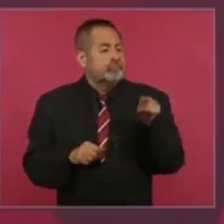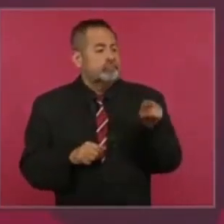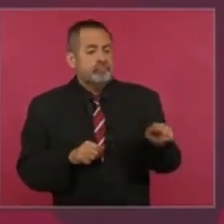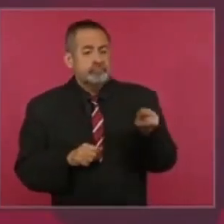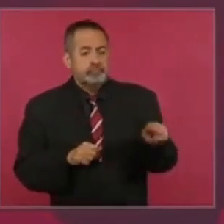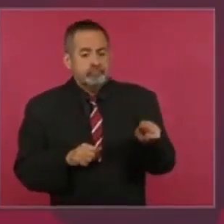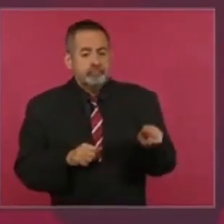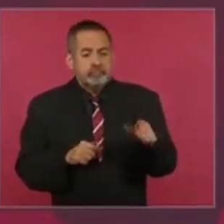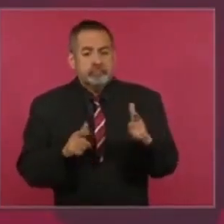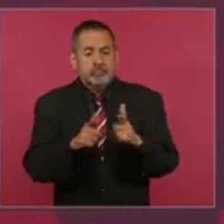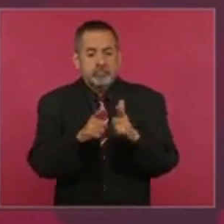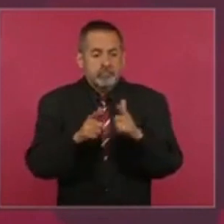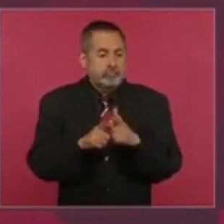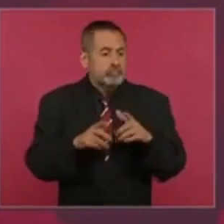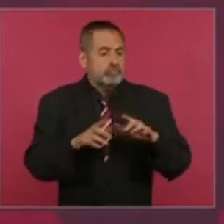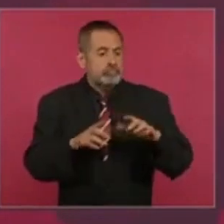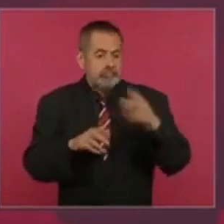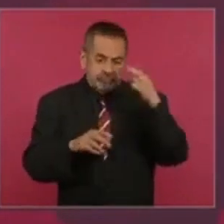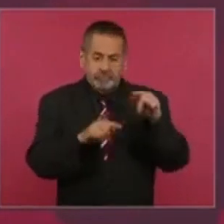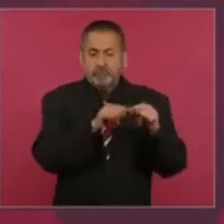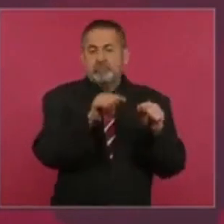representantes de las comunidades